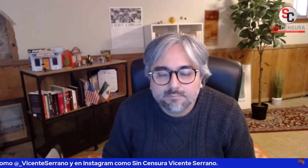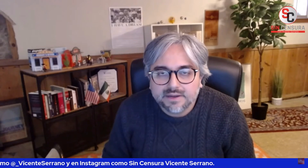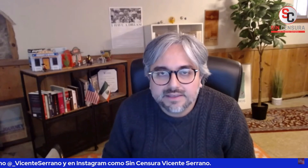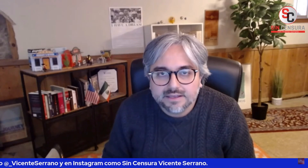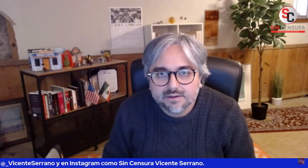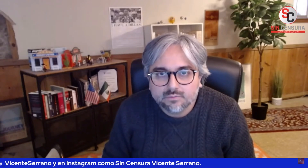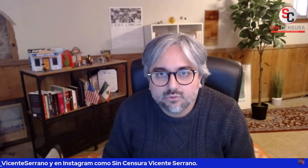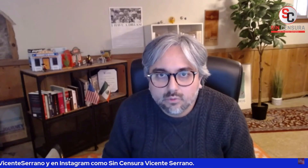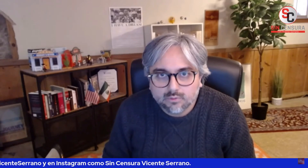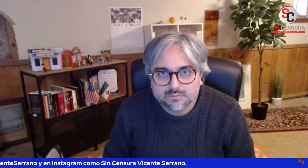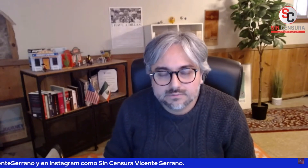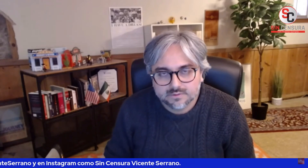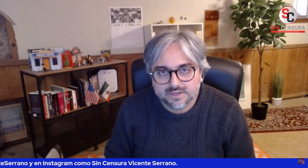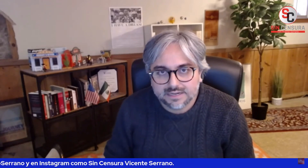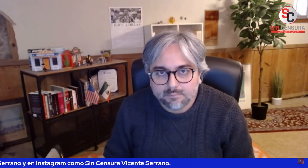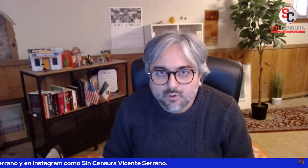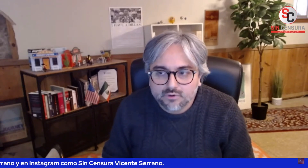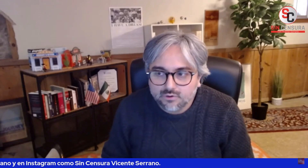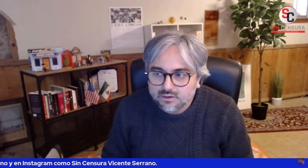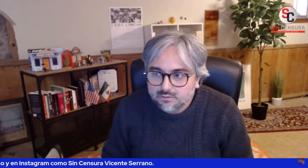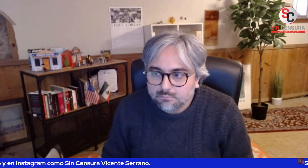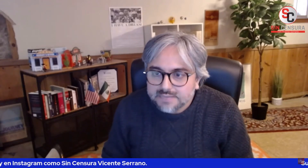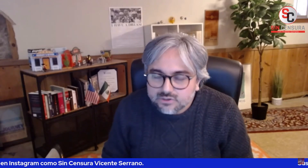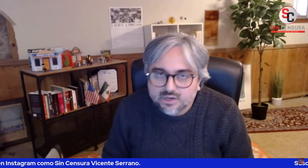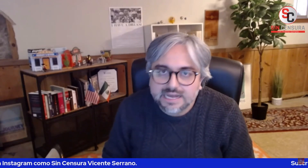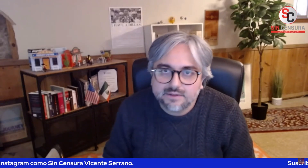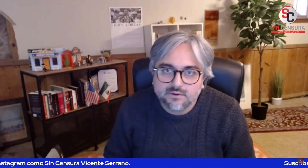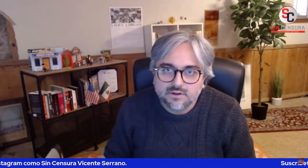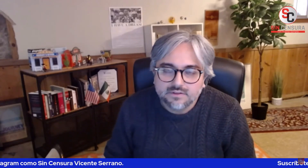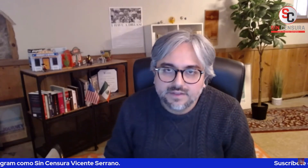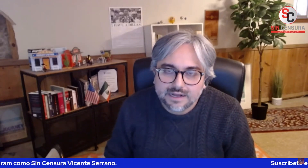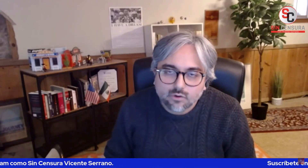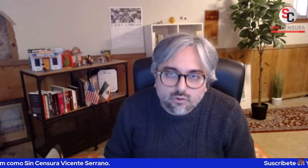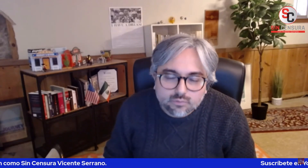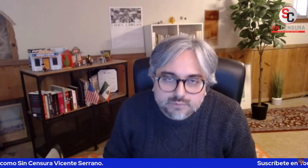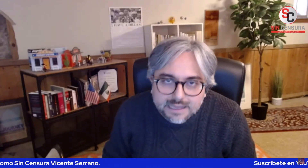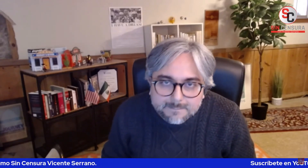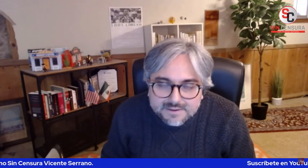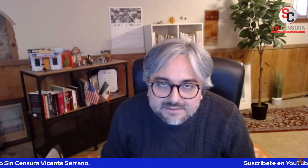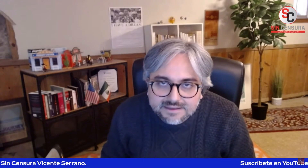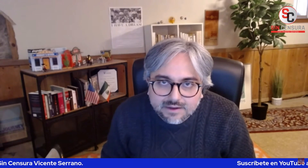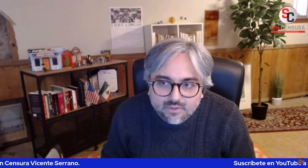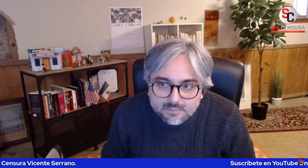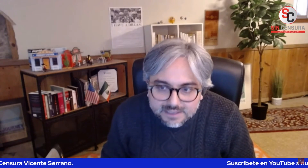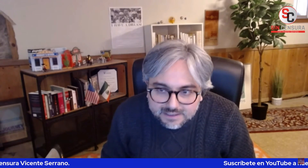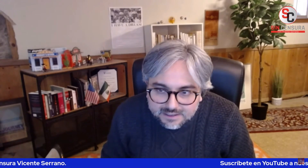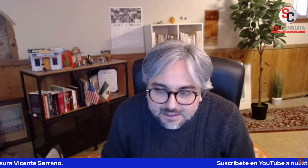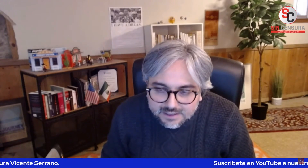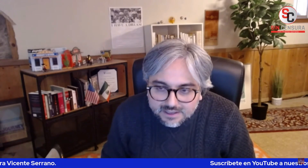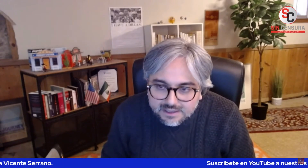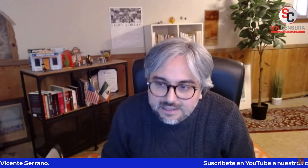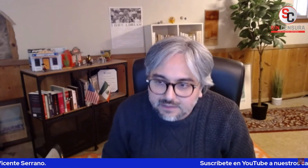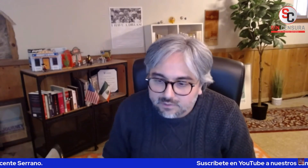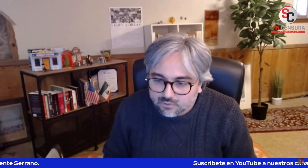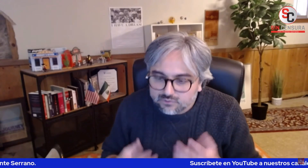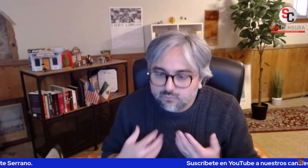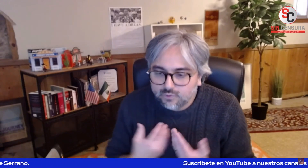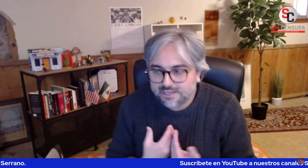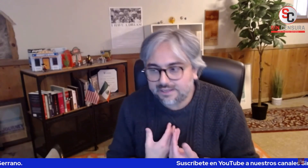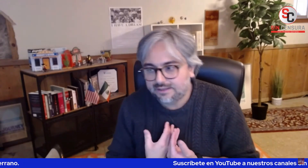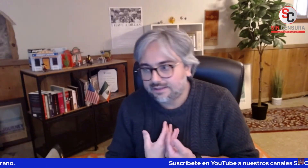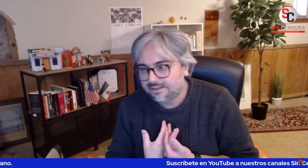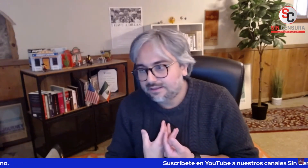esa campaña obtuvo el apoyo millonario de la corrupta empresa Odebrecht, y que cuando